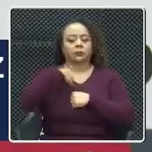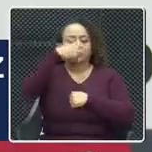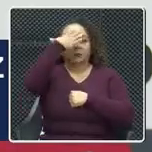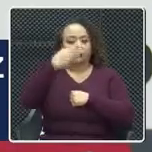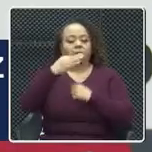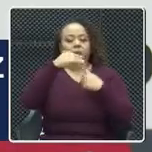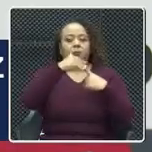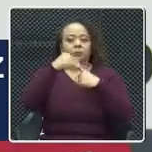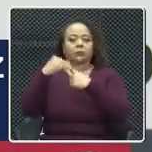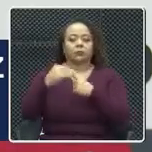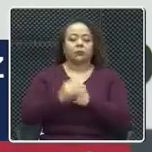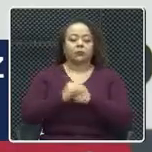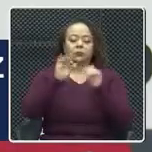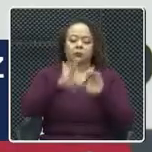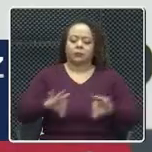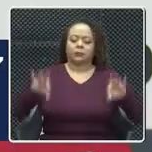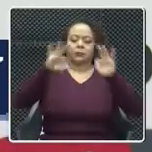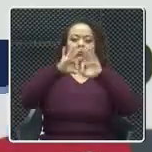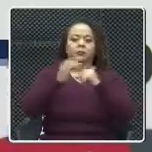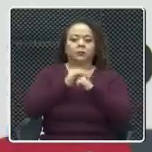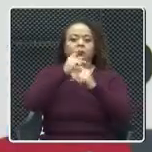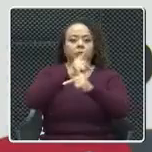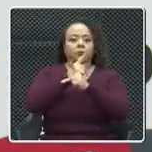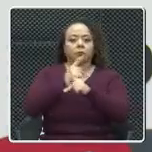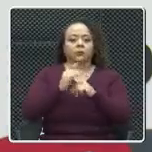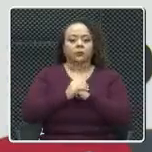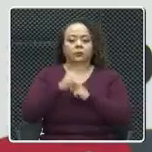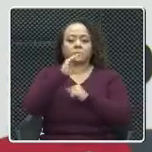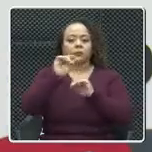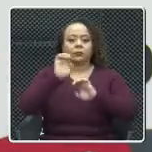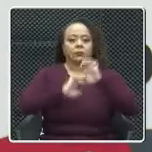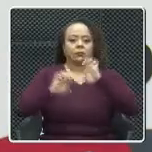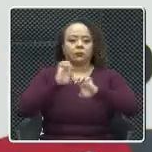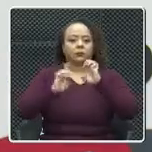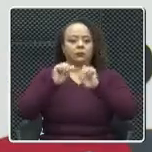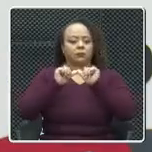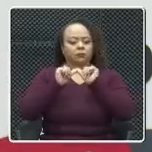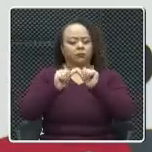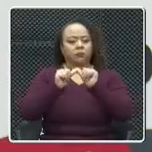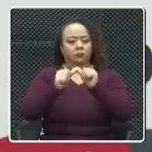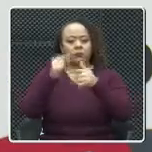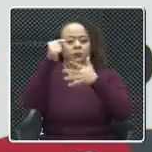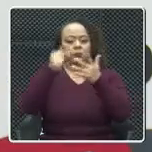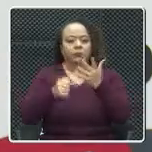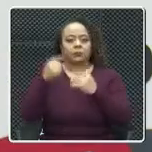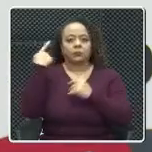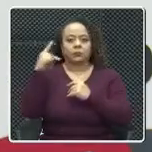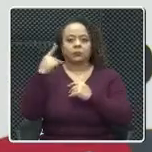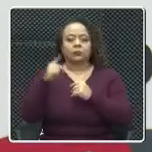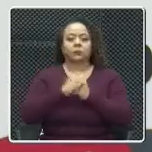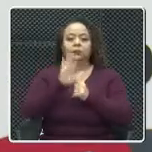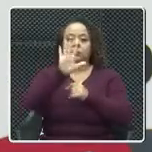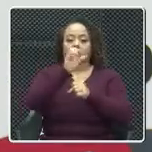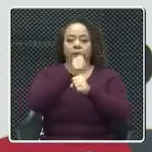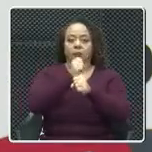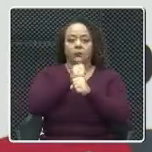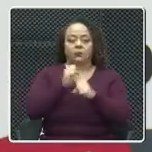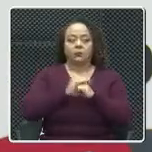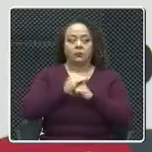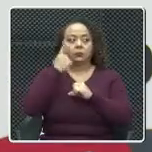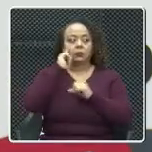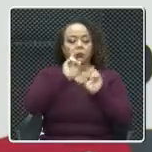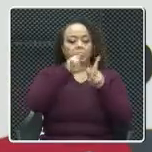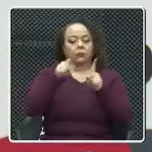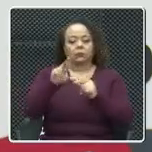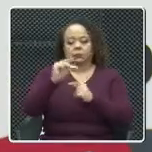que principal e importante, la prevención y la evaluación constante de los factores de riesgo en sus trabajos para que las